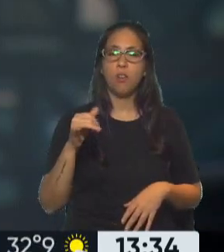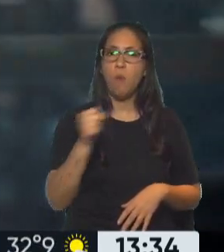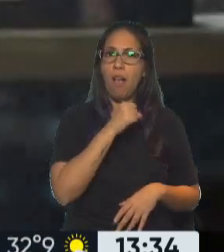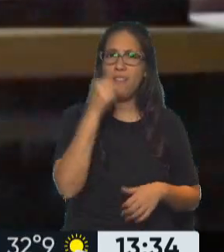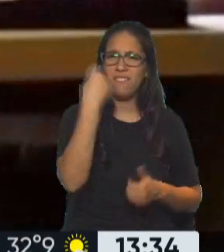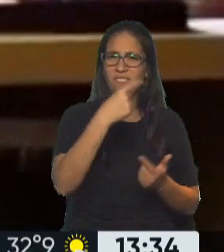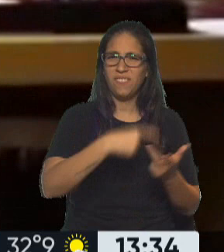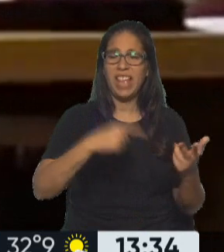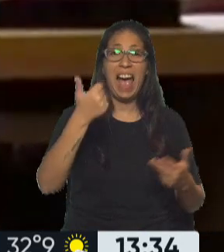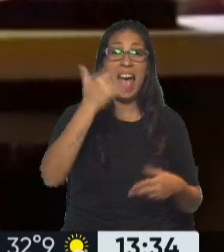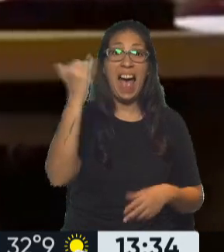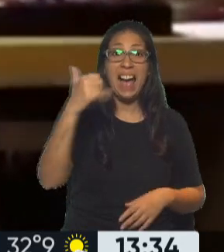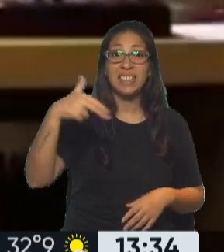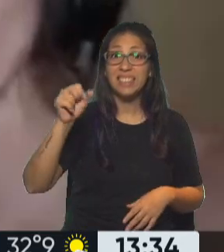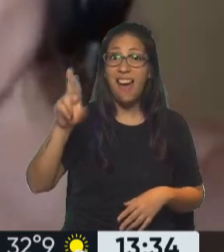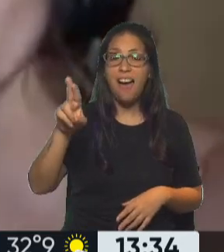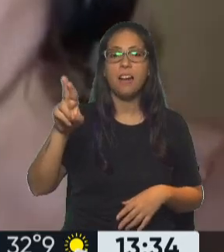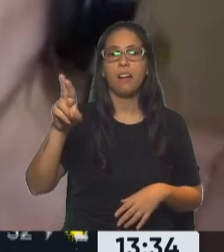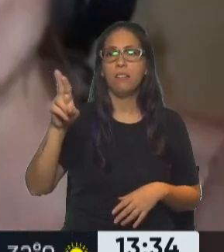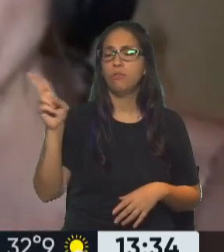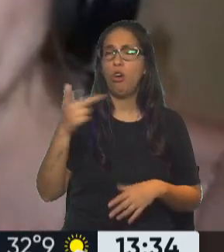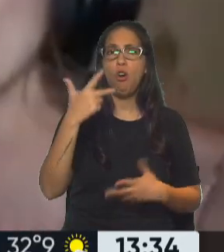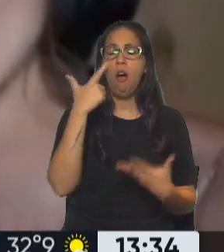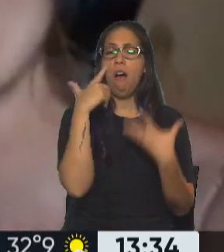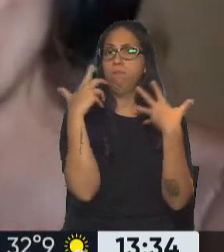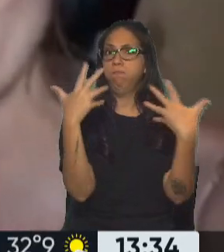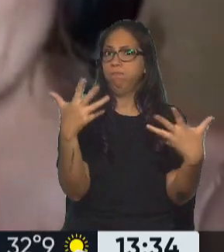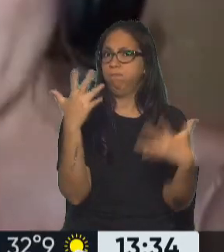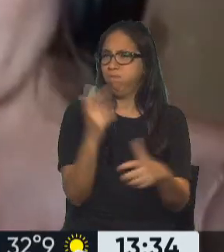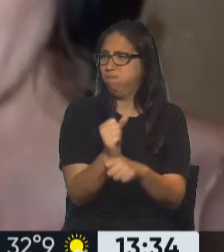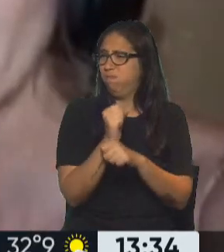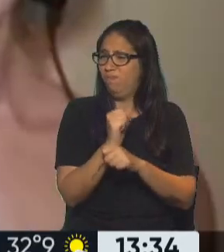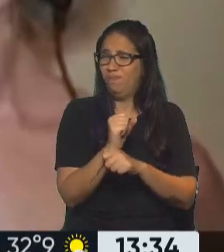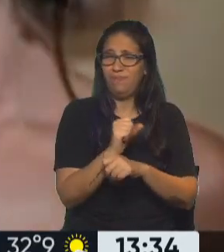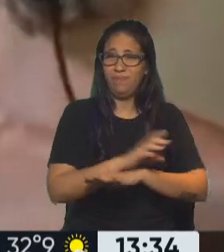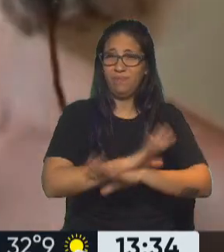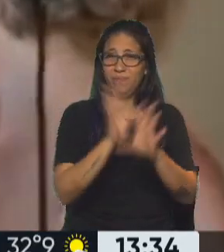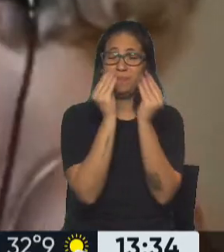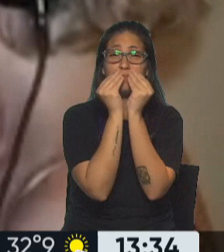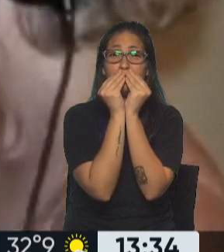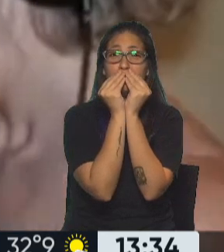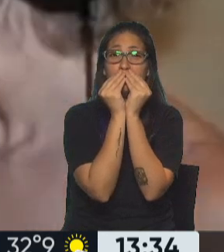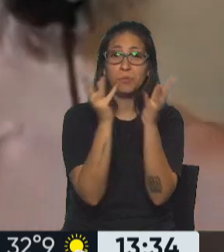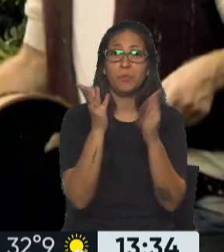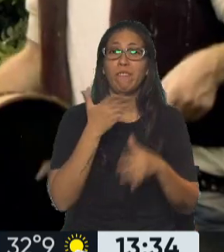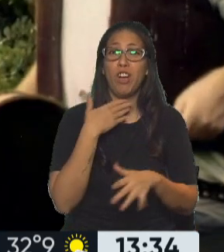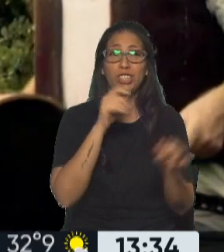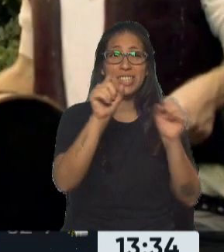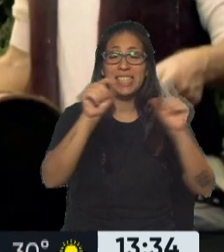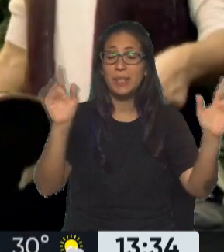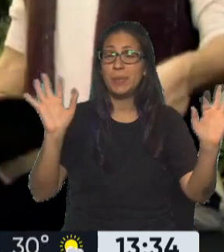eventualmente con Pedro Aznar, eventualmente con artistas de una talla, de una interpretación altísima, entonces con la voz, ¿no? Y